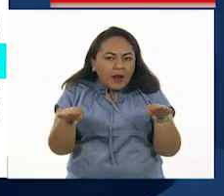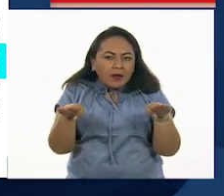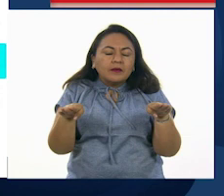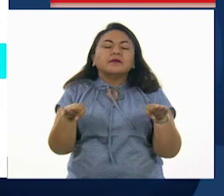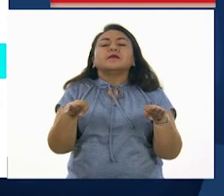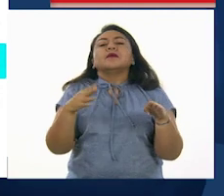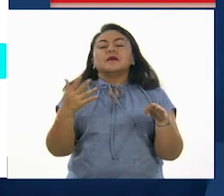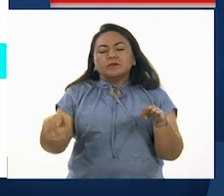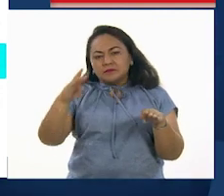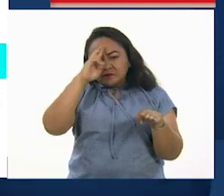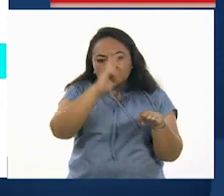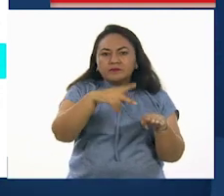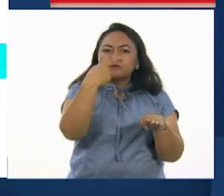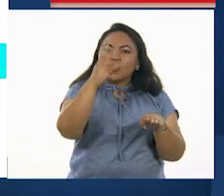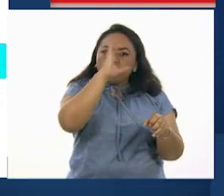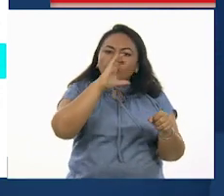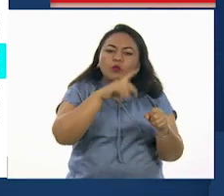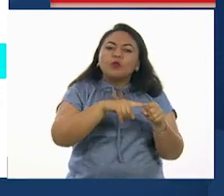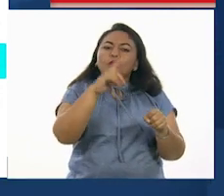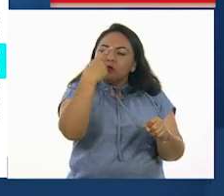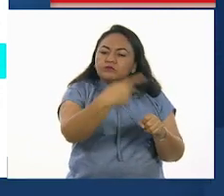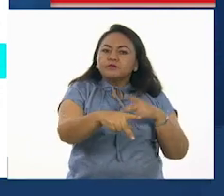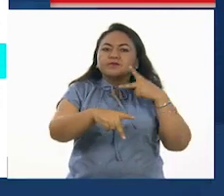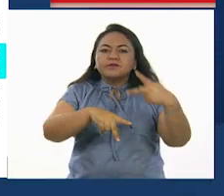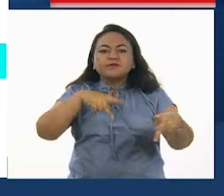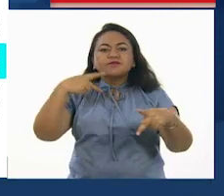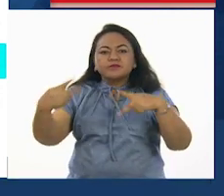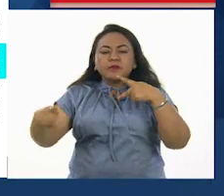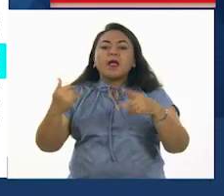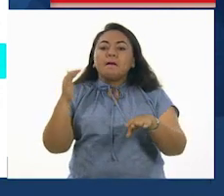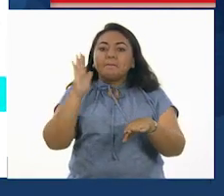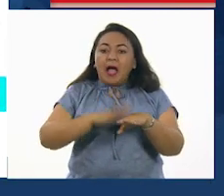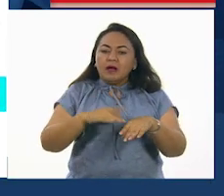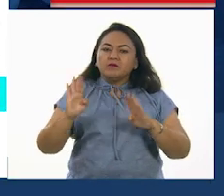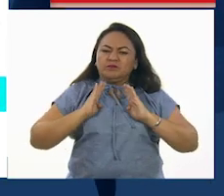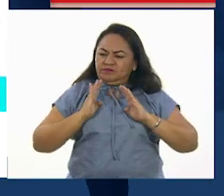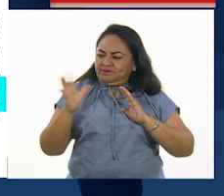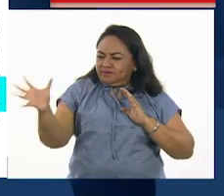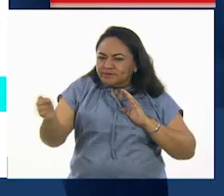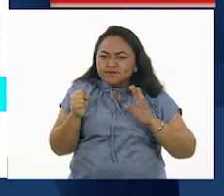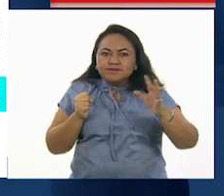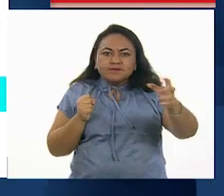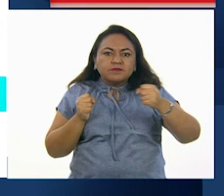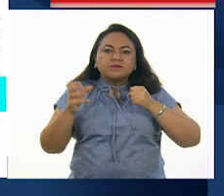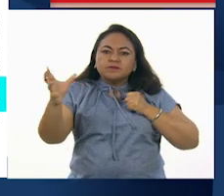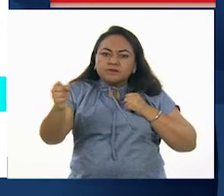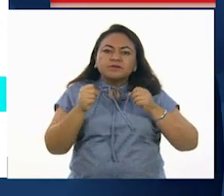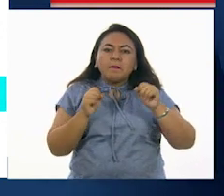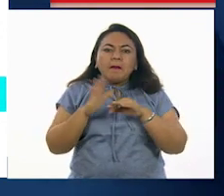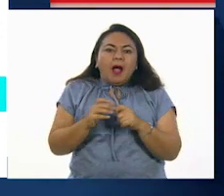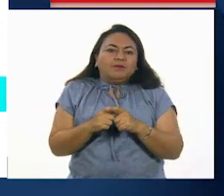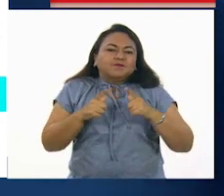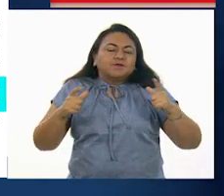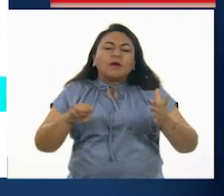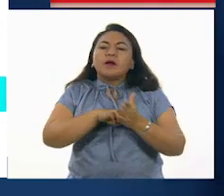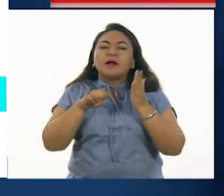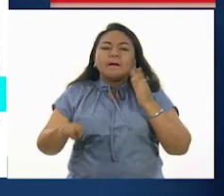ello, respetó sus costumbres e incluso reforzó su ejército con soldados a los que había combatido, como los